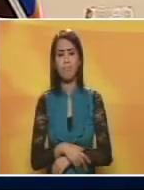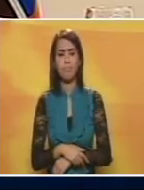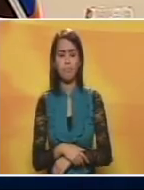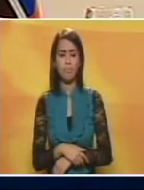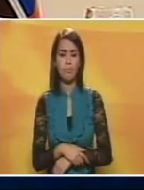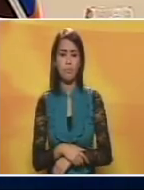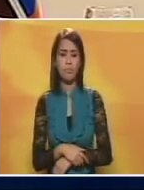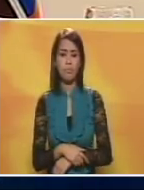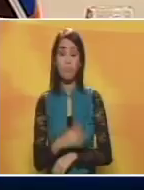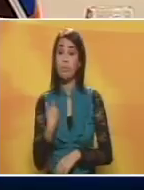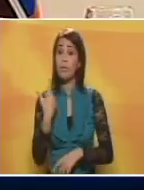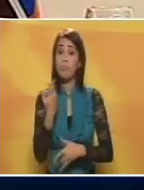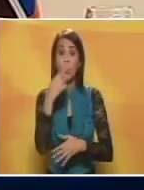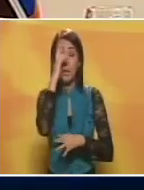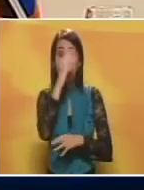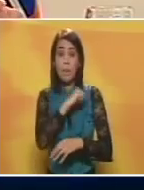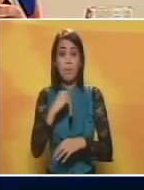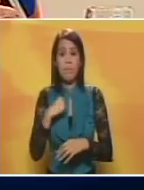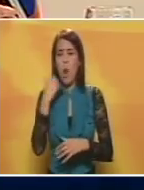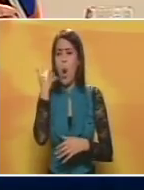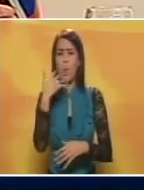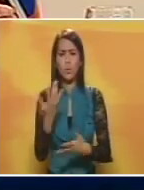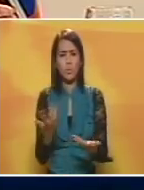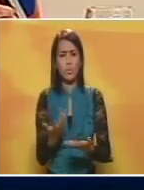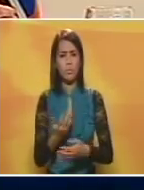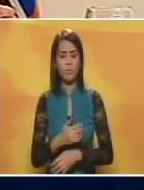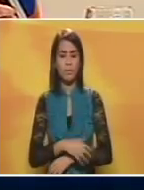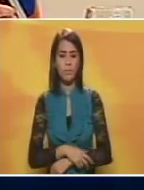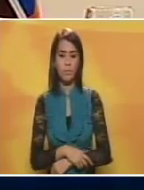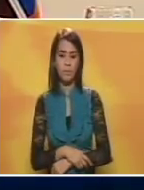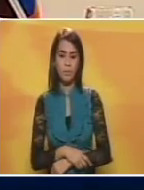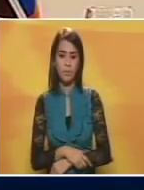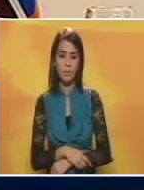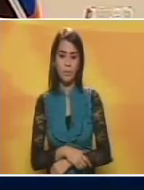una injerencia grosera.